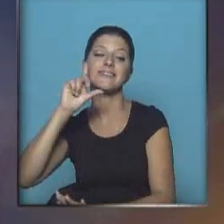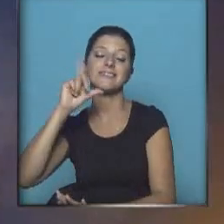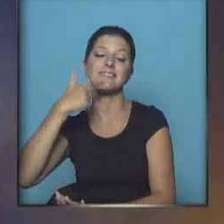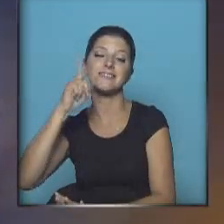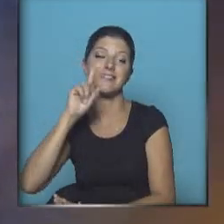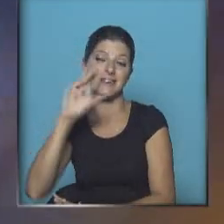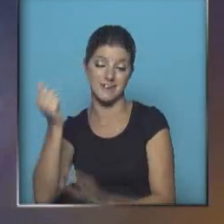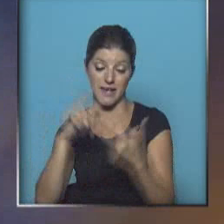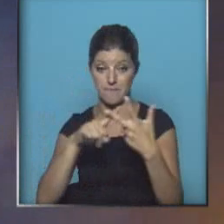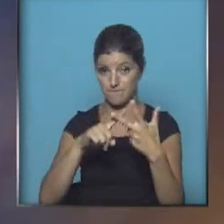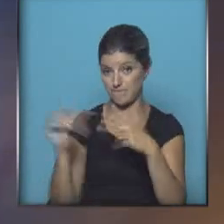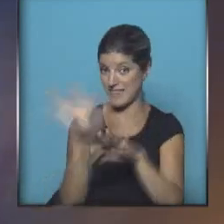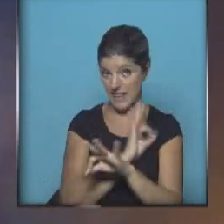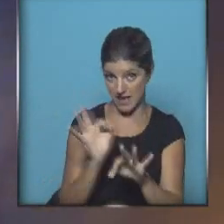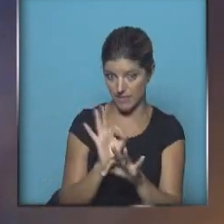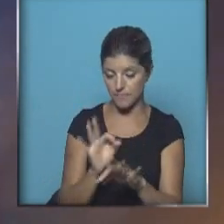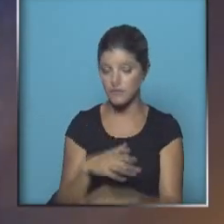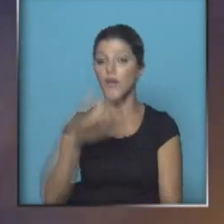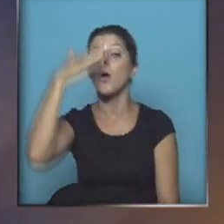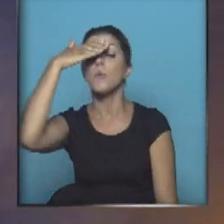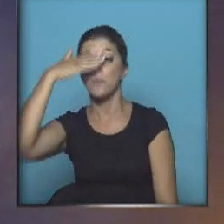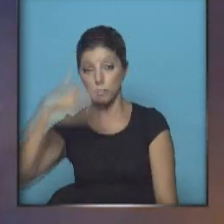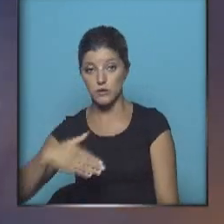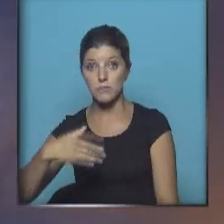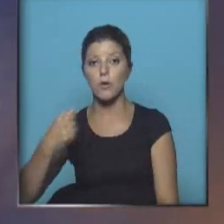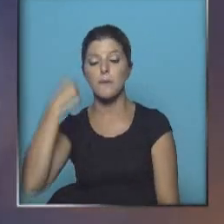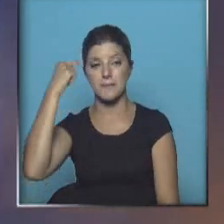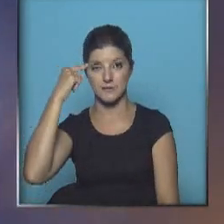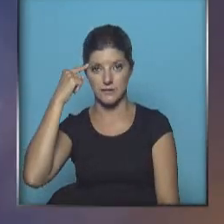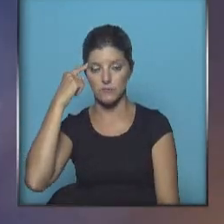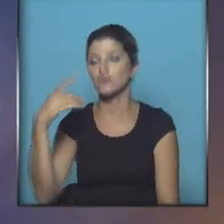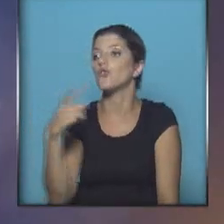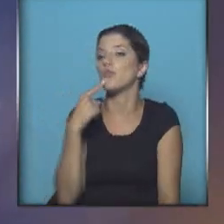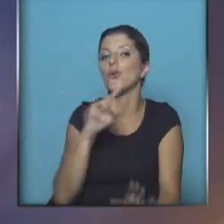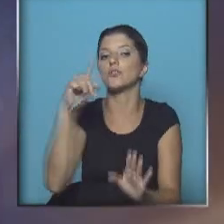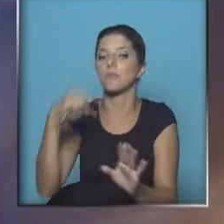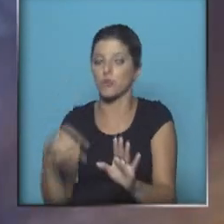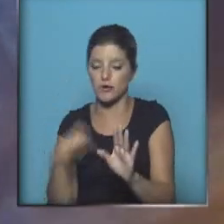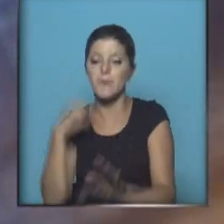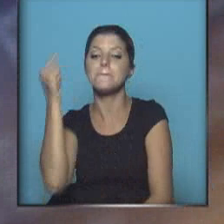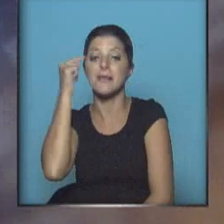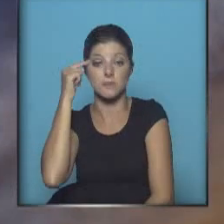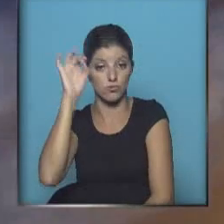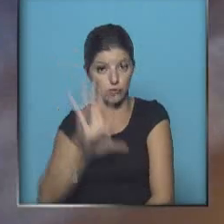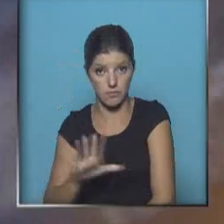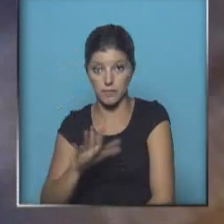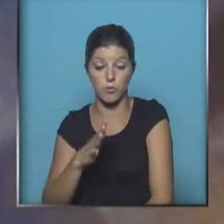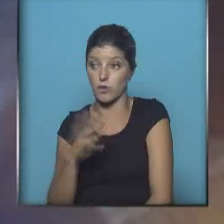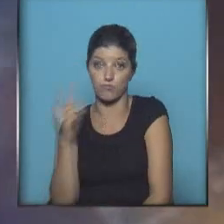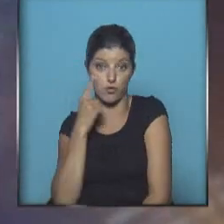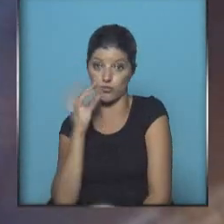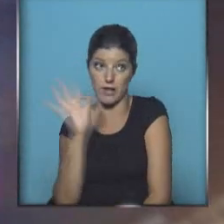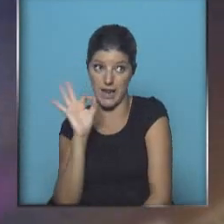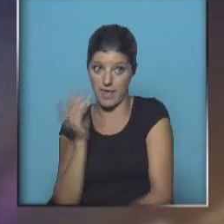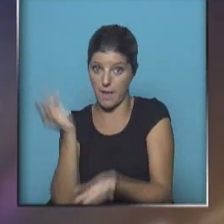último, digamos, la pieza central del razonamiento, no digo de otra cosa que el razonamiento, porque no se conoce otra